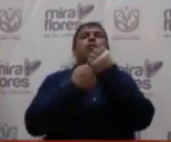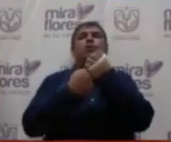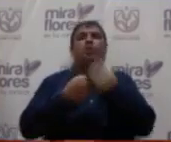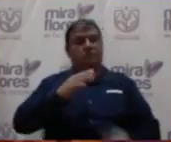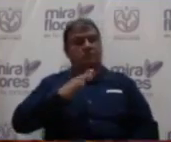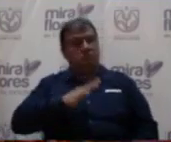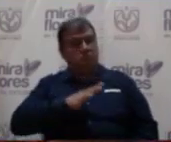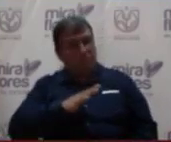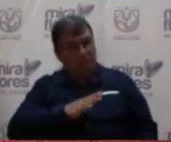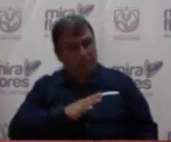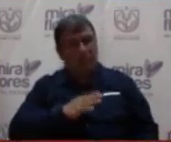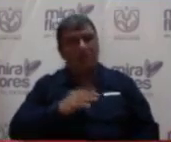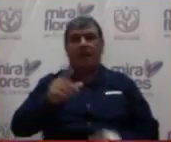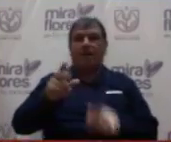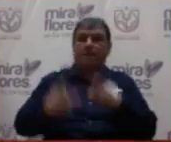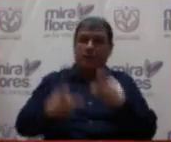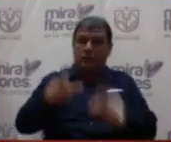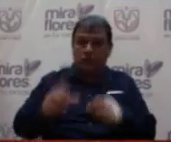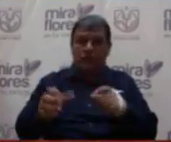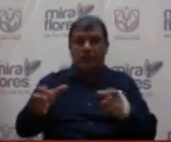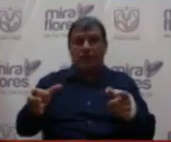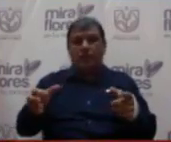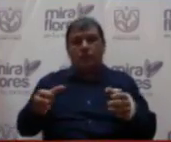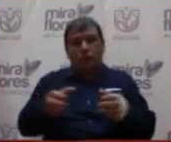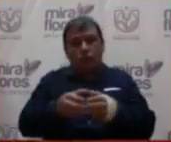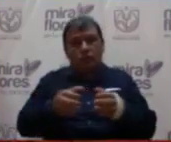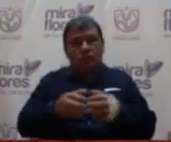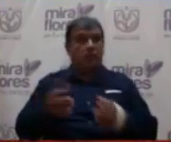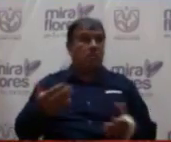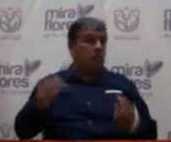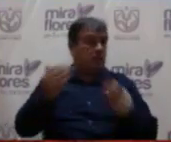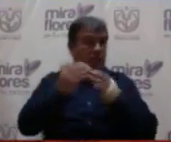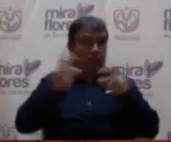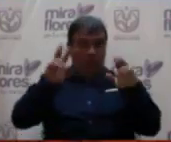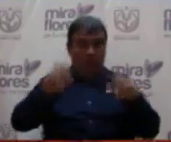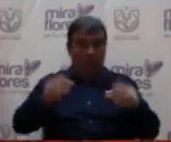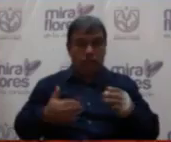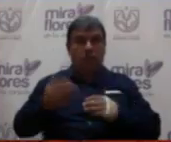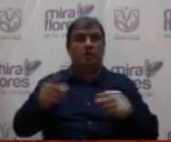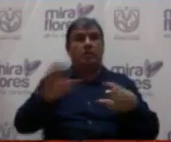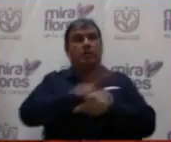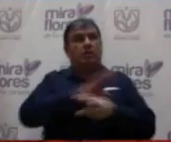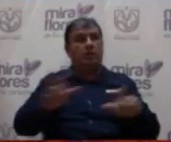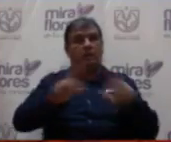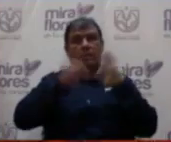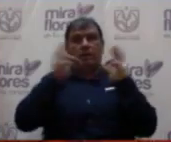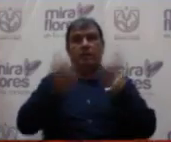de aprecio por parte de los miembros del Consejo. No habiendo más temas que tratar, levantamos la sesión.